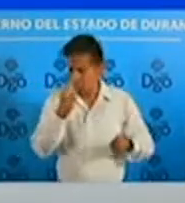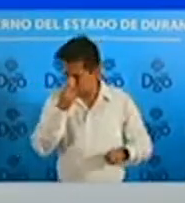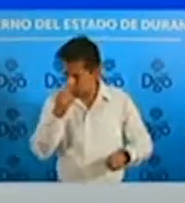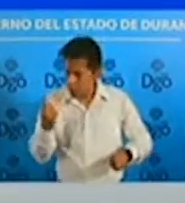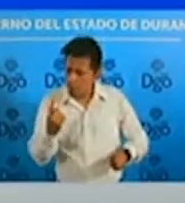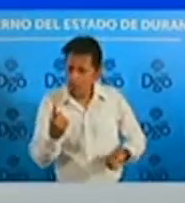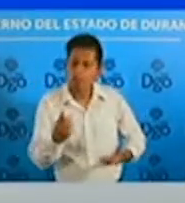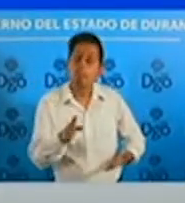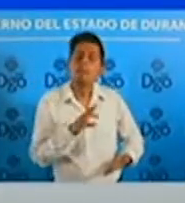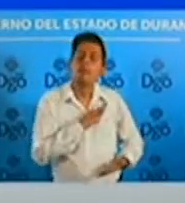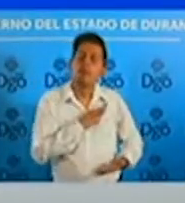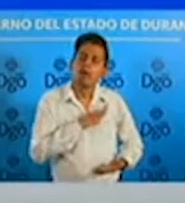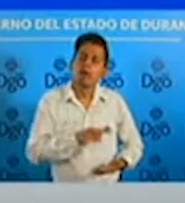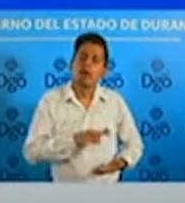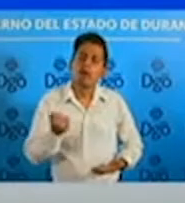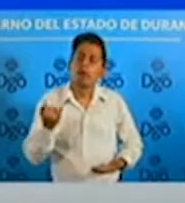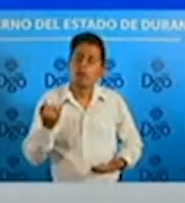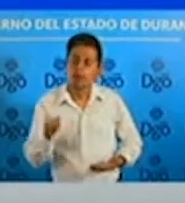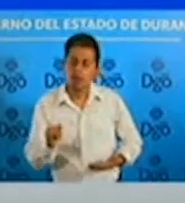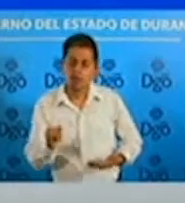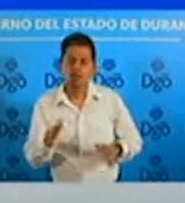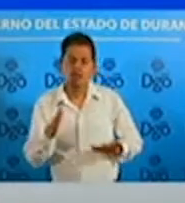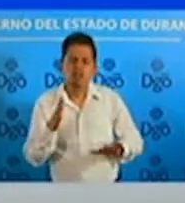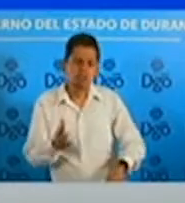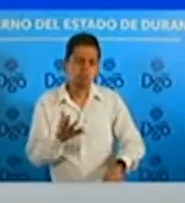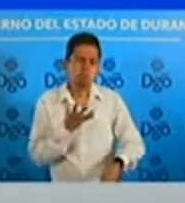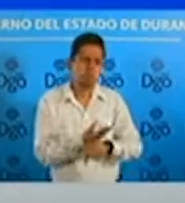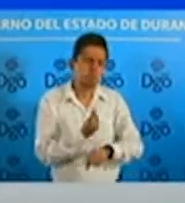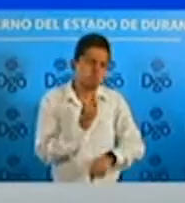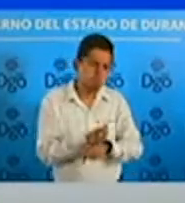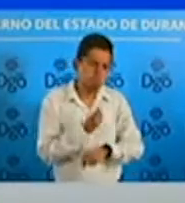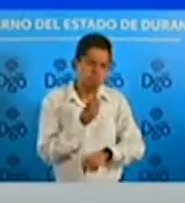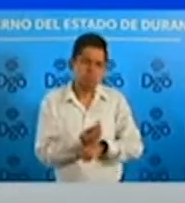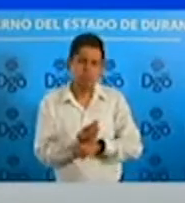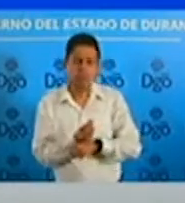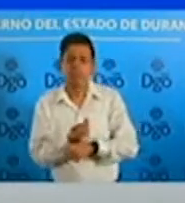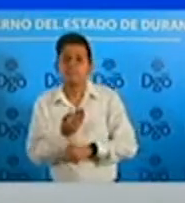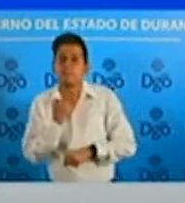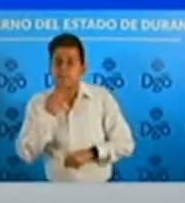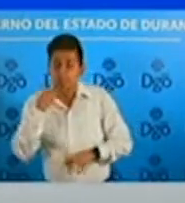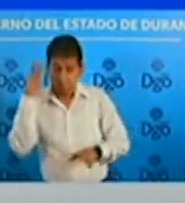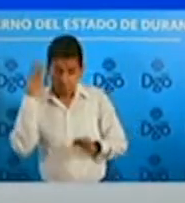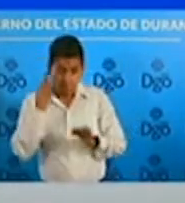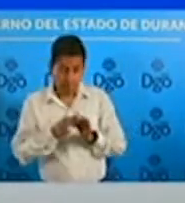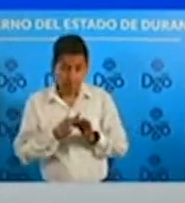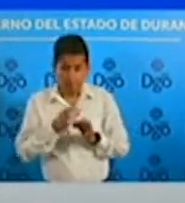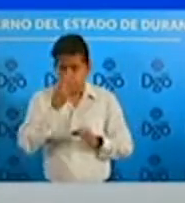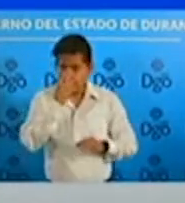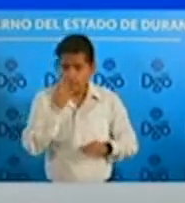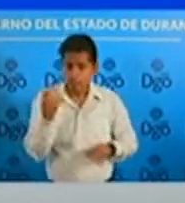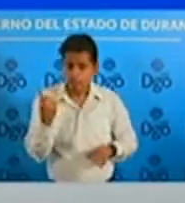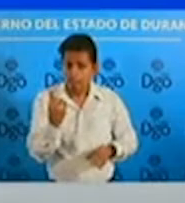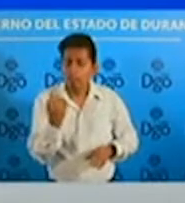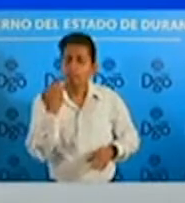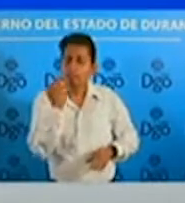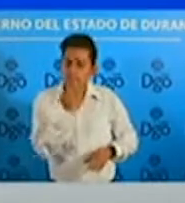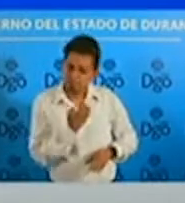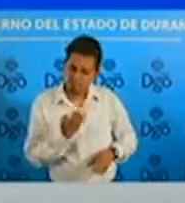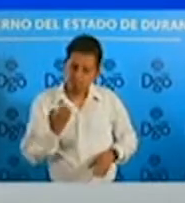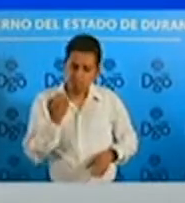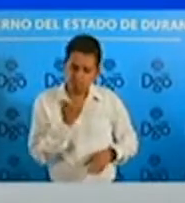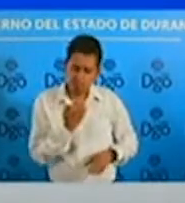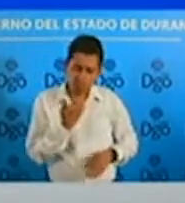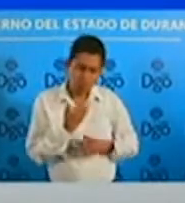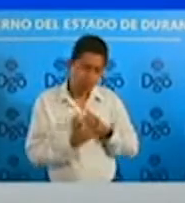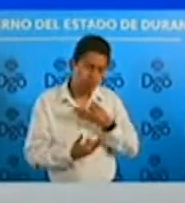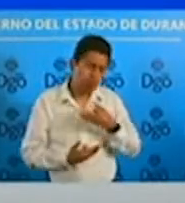manera, de la mejor forma, para que nuestros estudiantes puedan recuperar el tiempo y